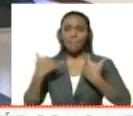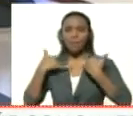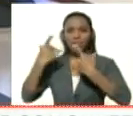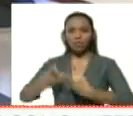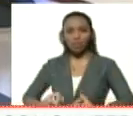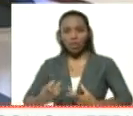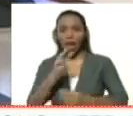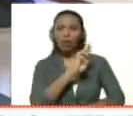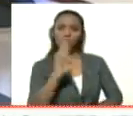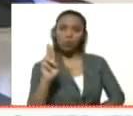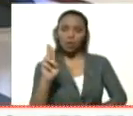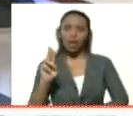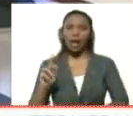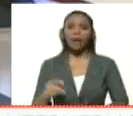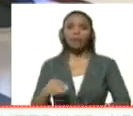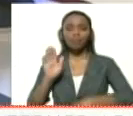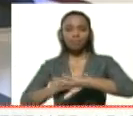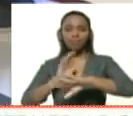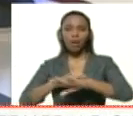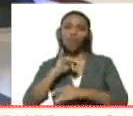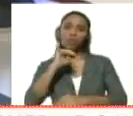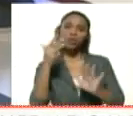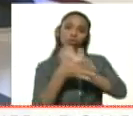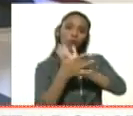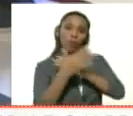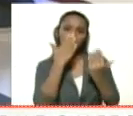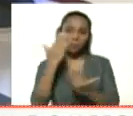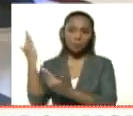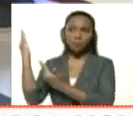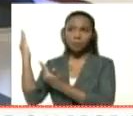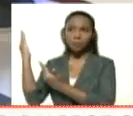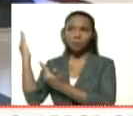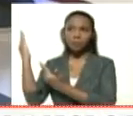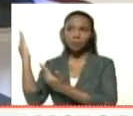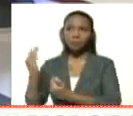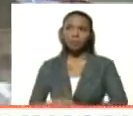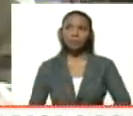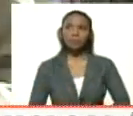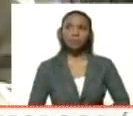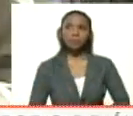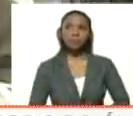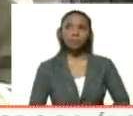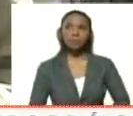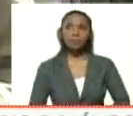autodeterminación de la República. Ramón Rodríguez Montero nos tiene los detalles. Adelante, Ramón.